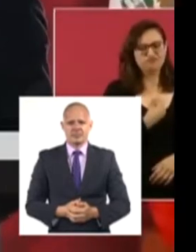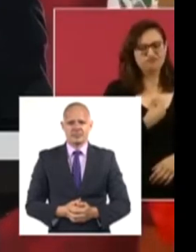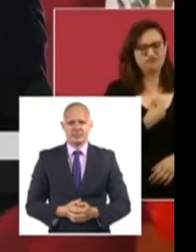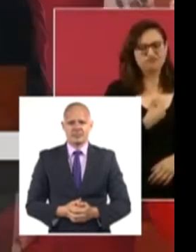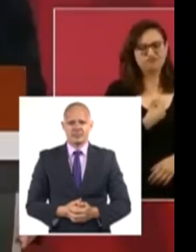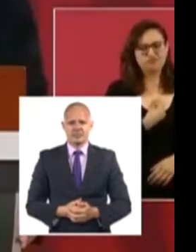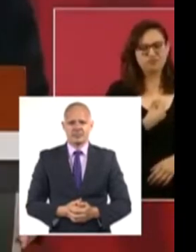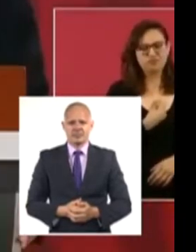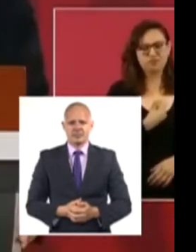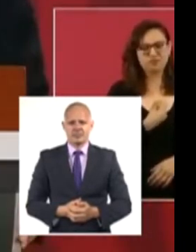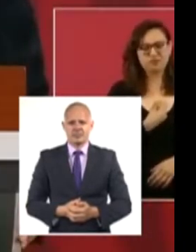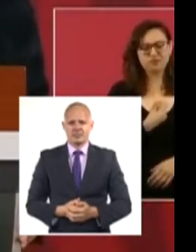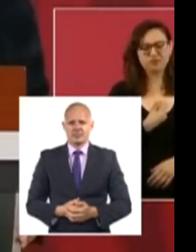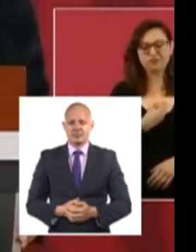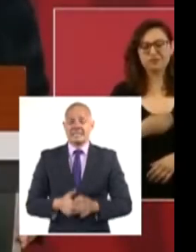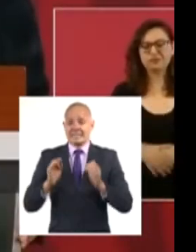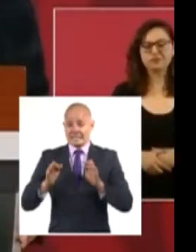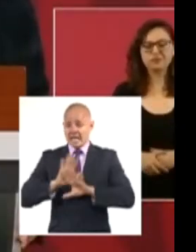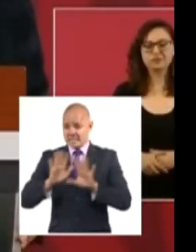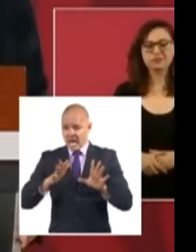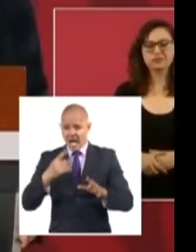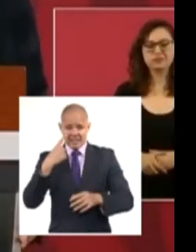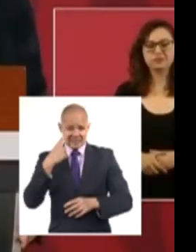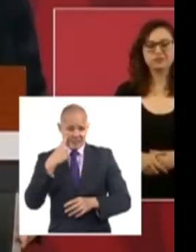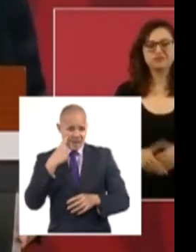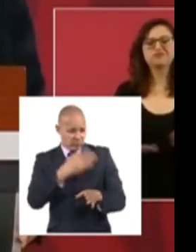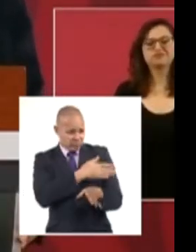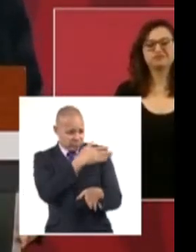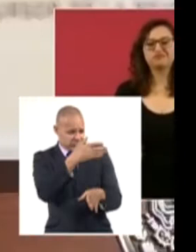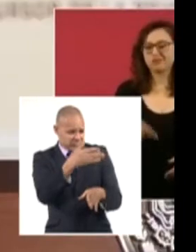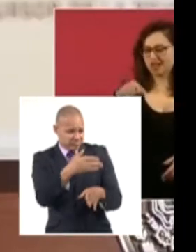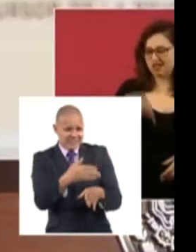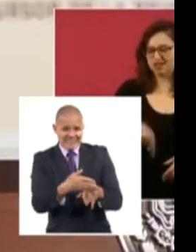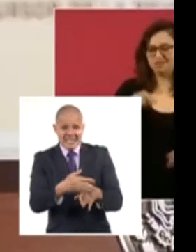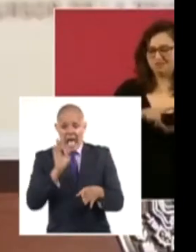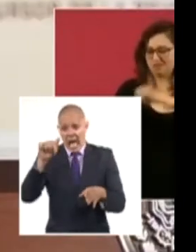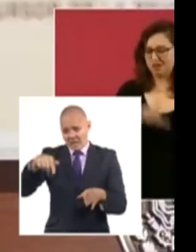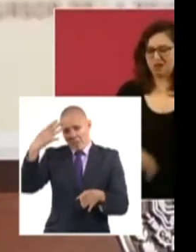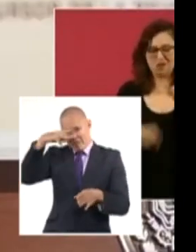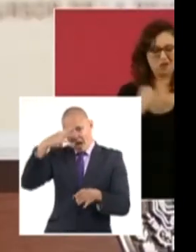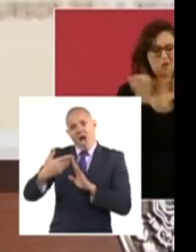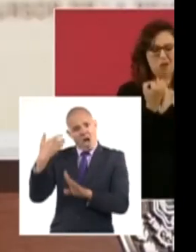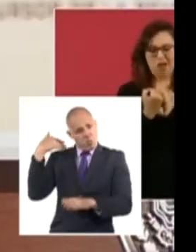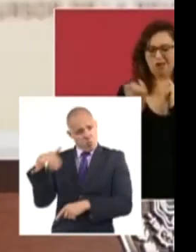todo lo que ya vimos y padecimos en mexico